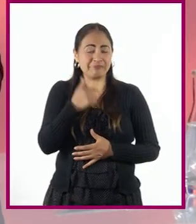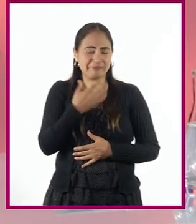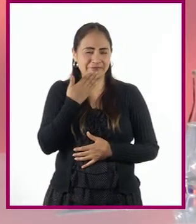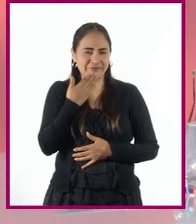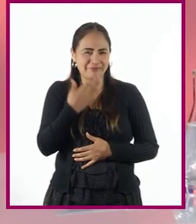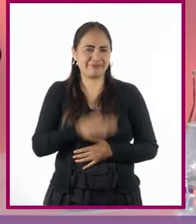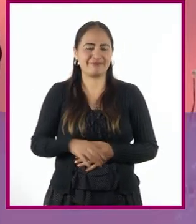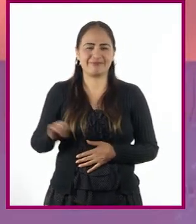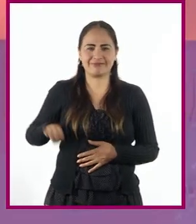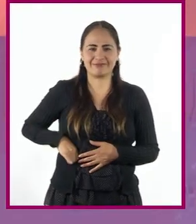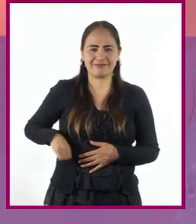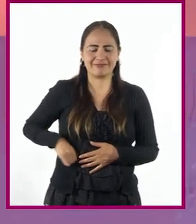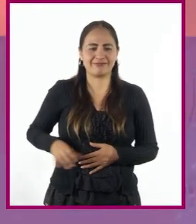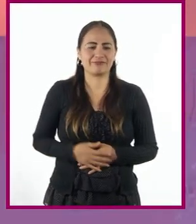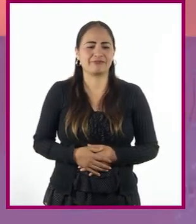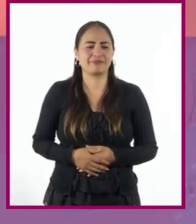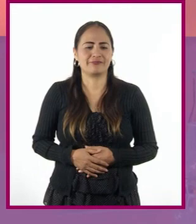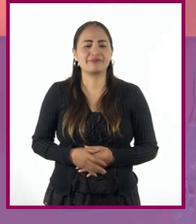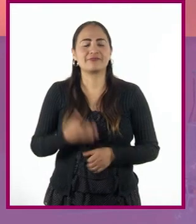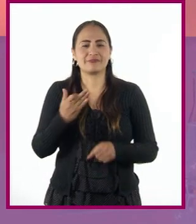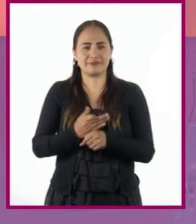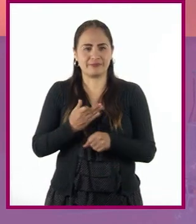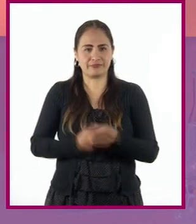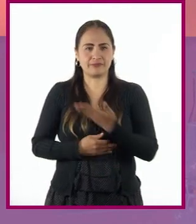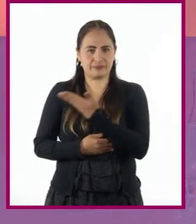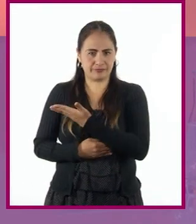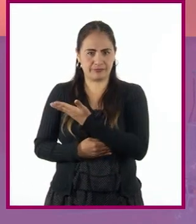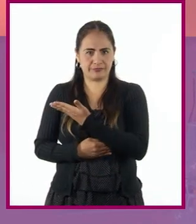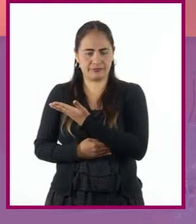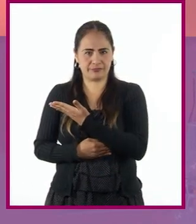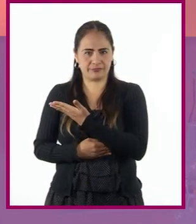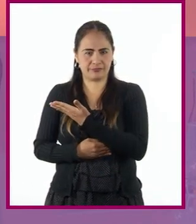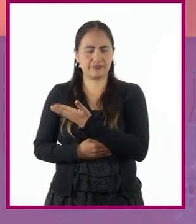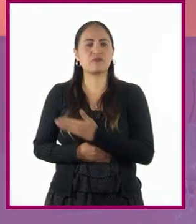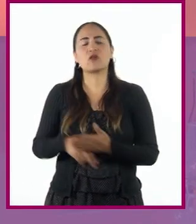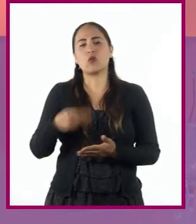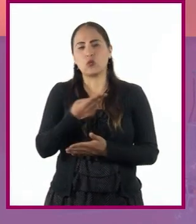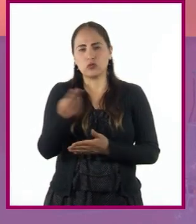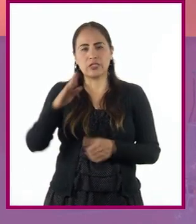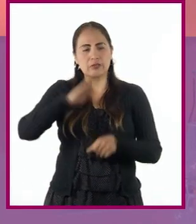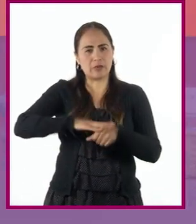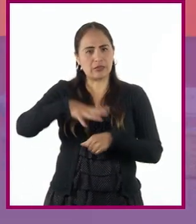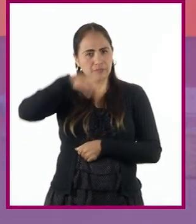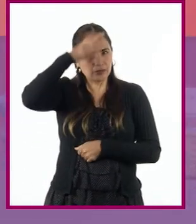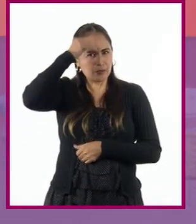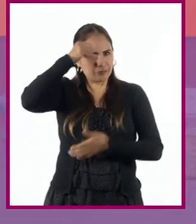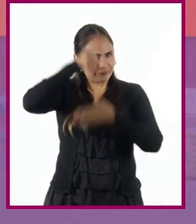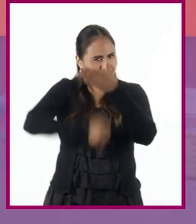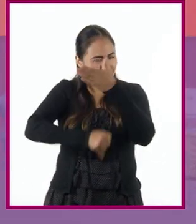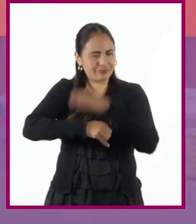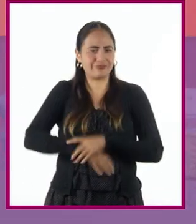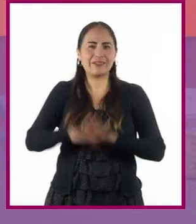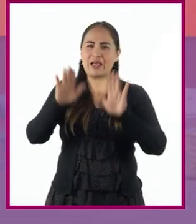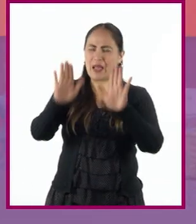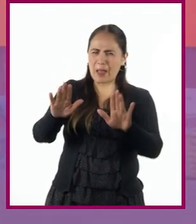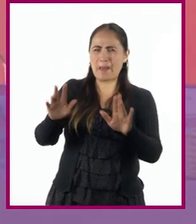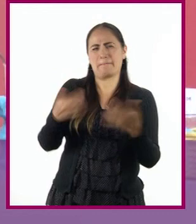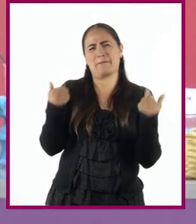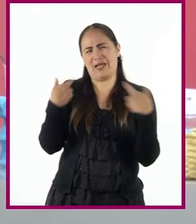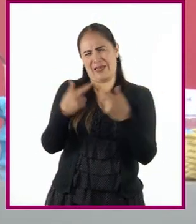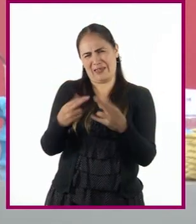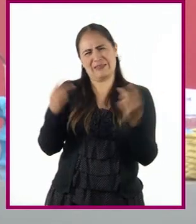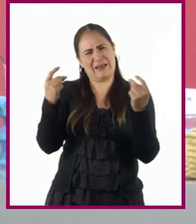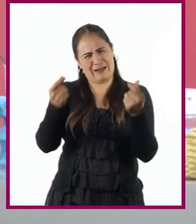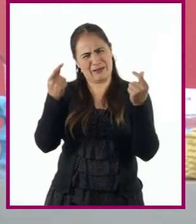Interesante. Los invitamos a consultar la siguiente liga para que sigan ampliando su conocimiento. Maestra, no se precipite.